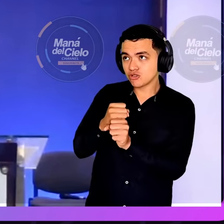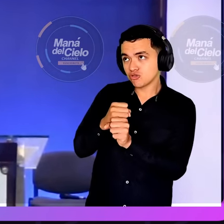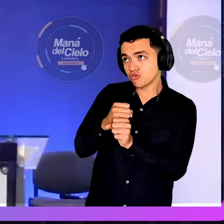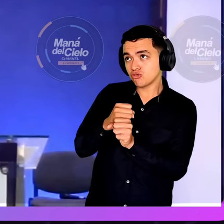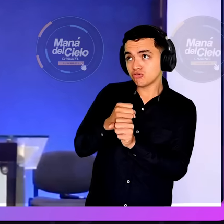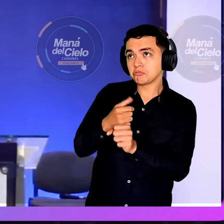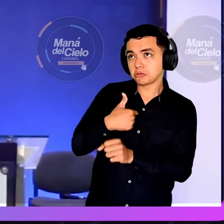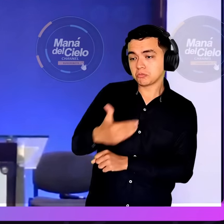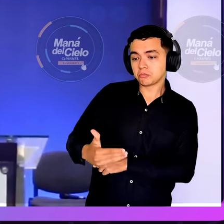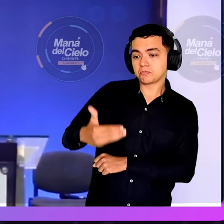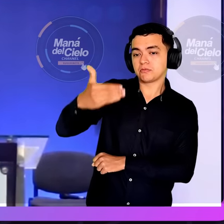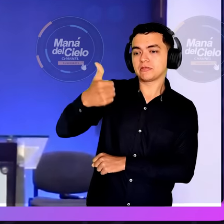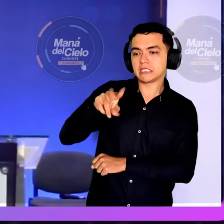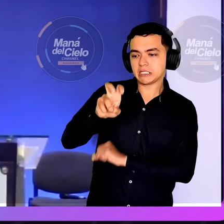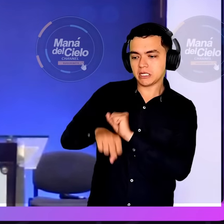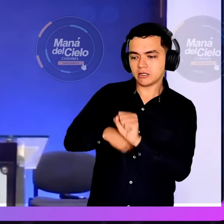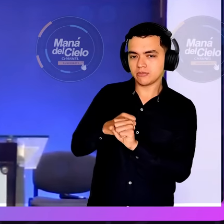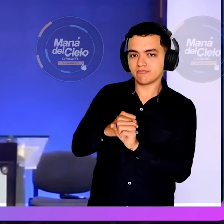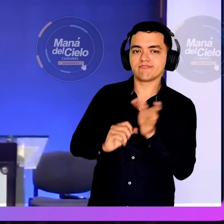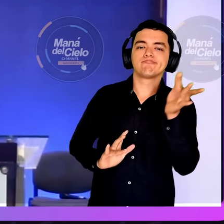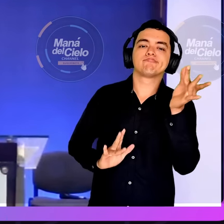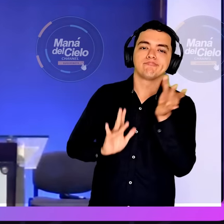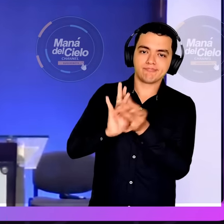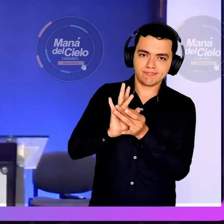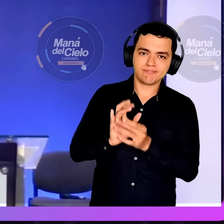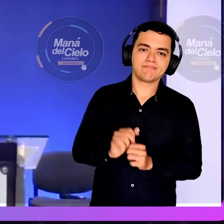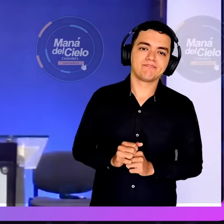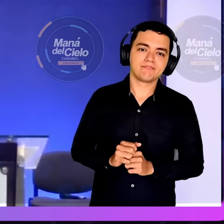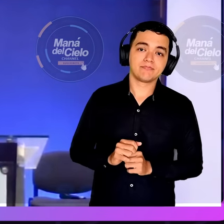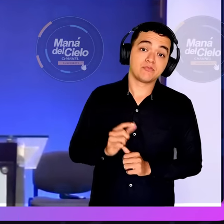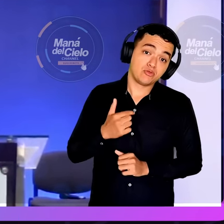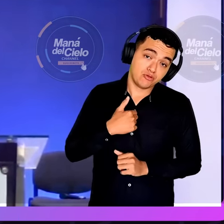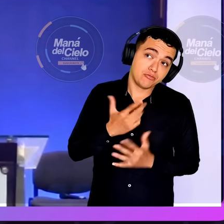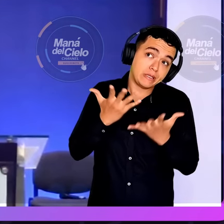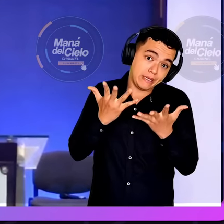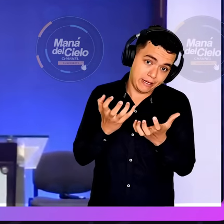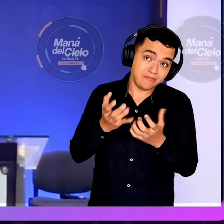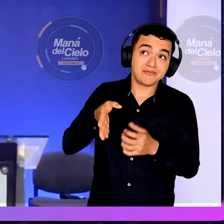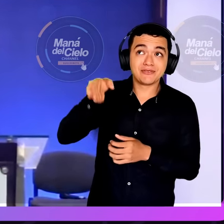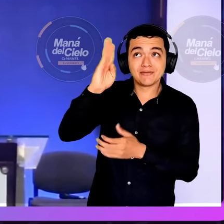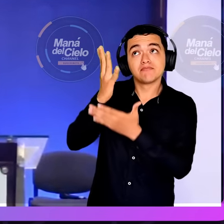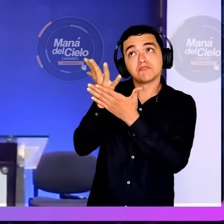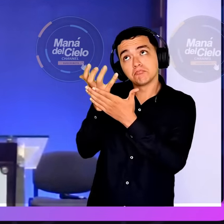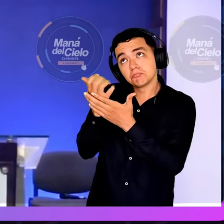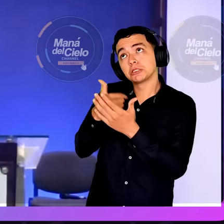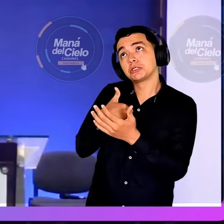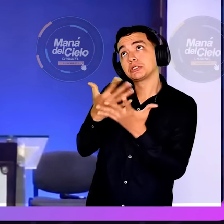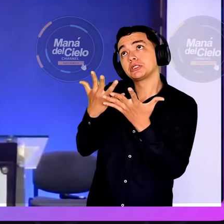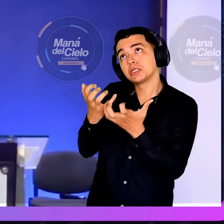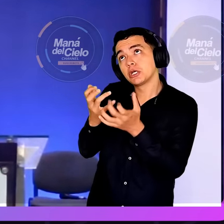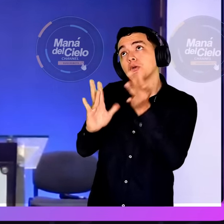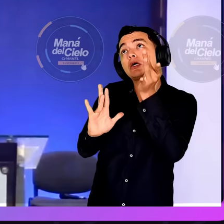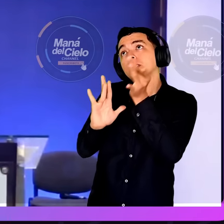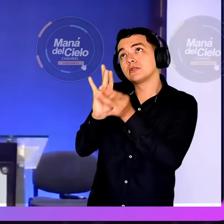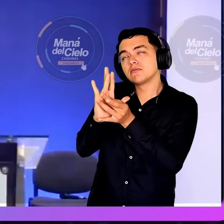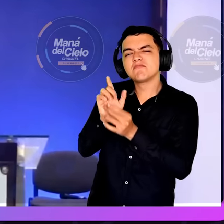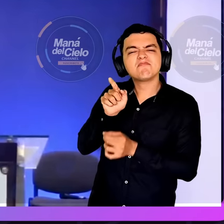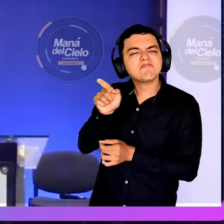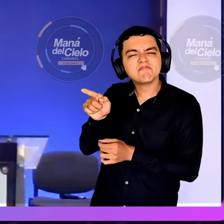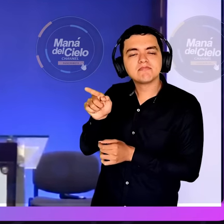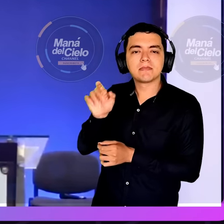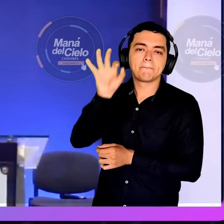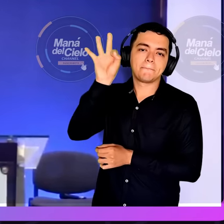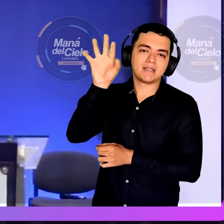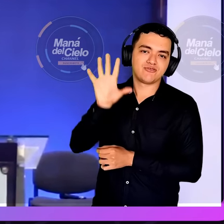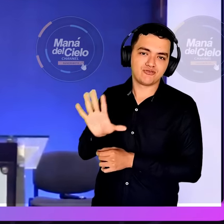Y a los 17 años me estaba casando con un misionero, porque esa fue la petición que yo le hice a Dios. Así que las